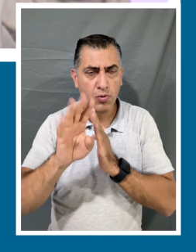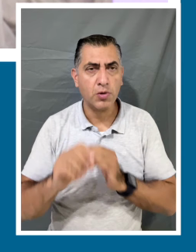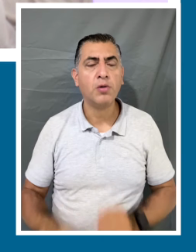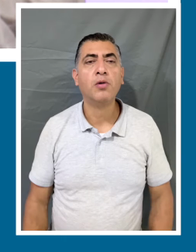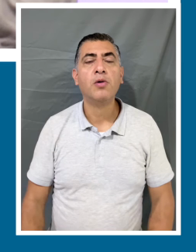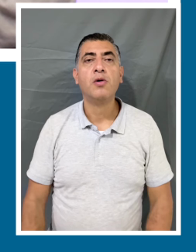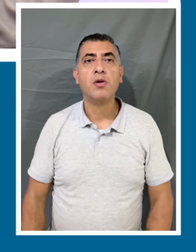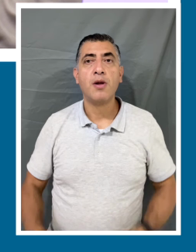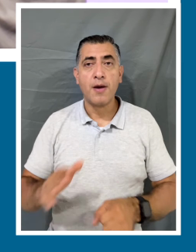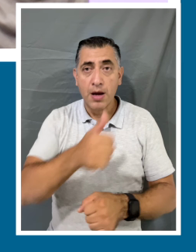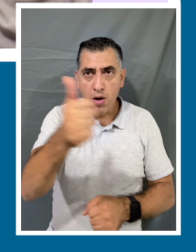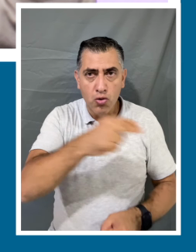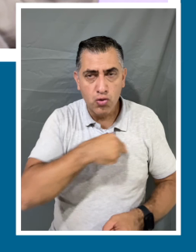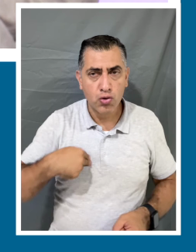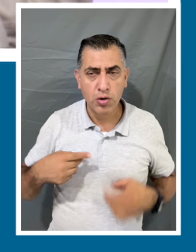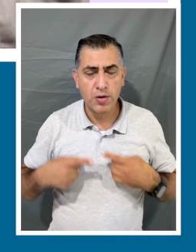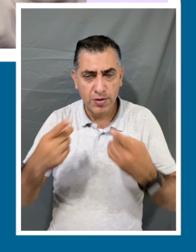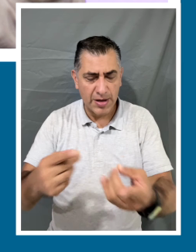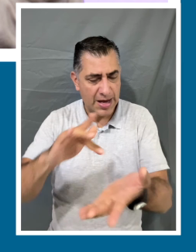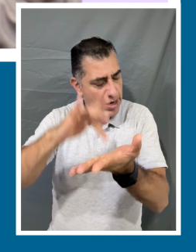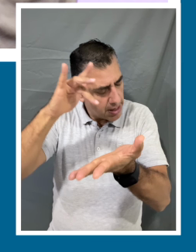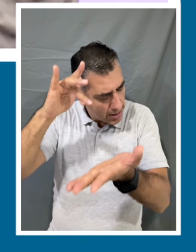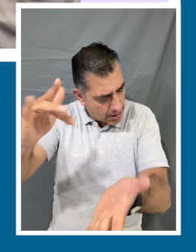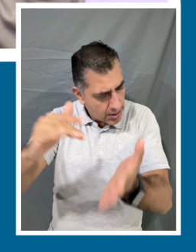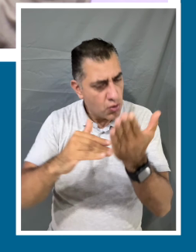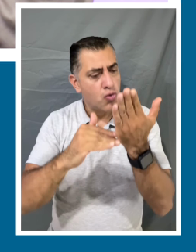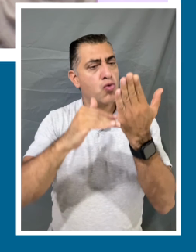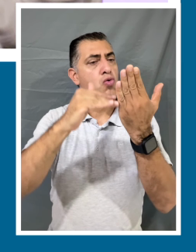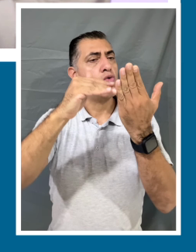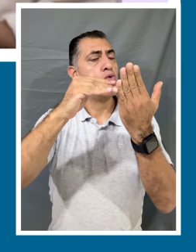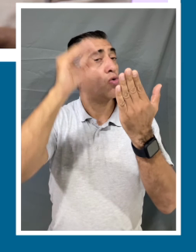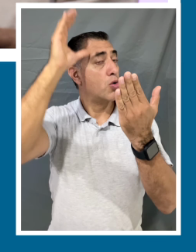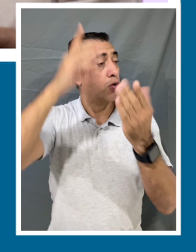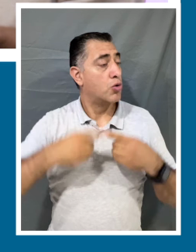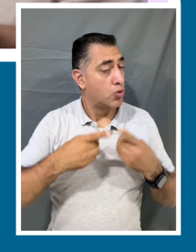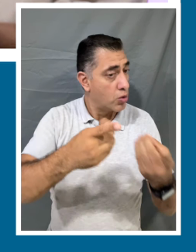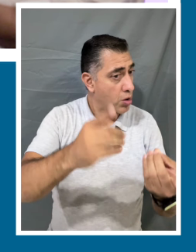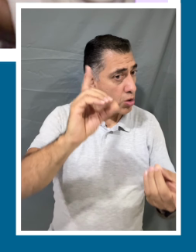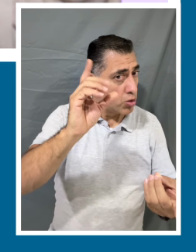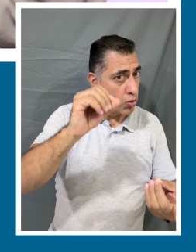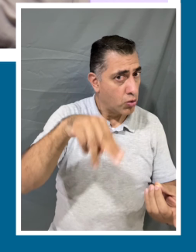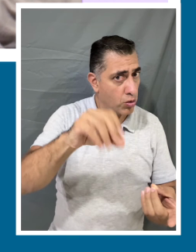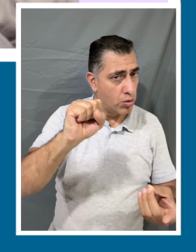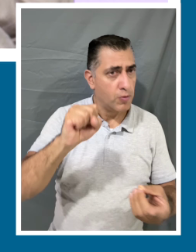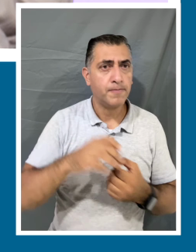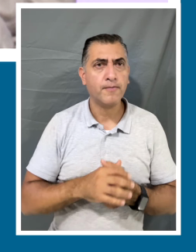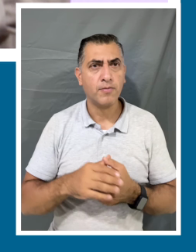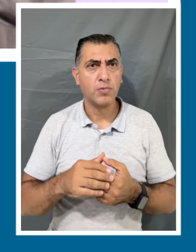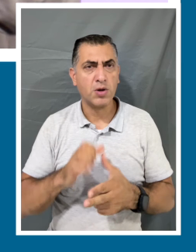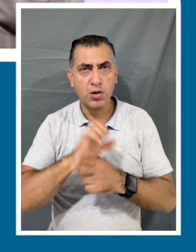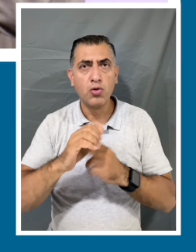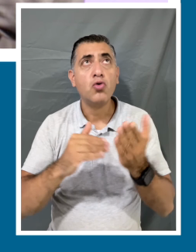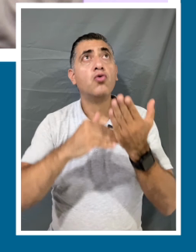7 al 12 Pero a cada uno de nosotros se nos ha dado gracia en la medida en que Cristo ha repartido los dones por esto dice cuando